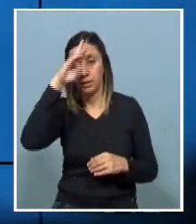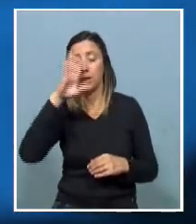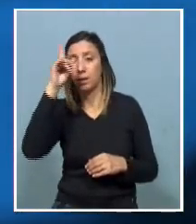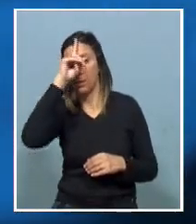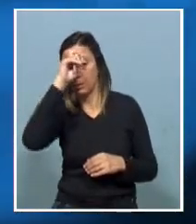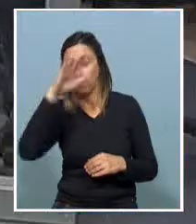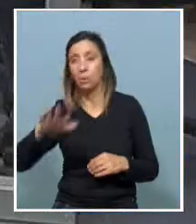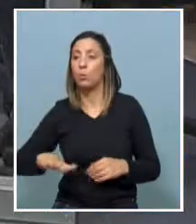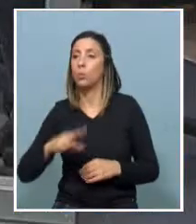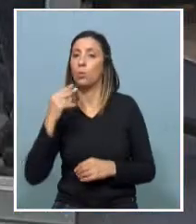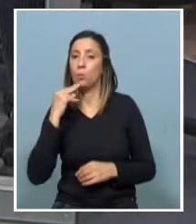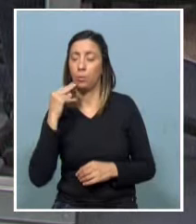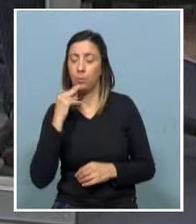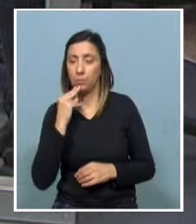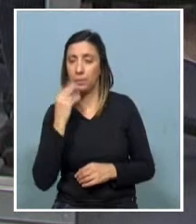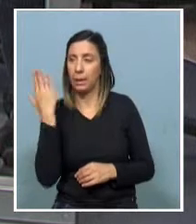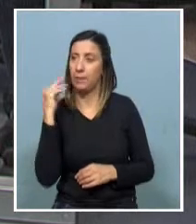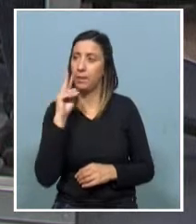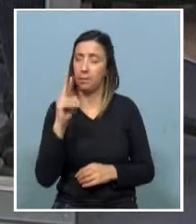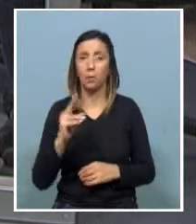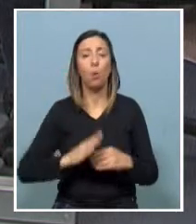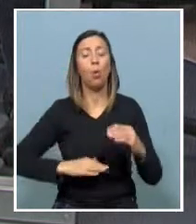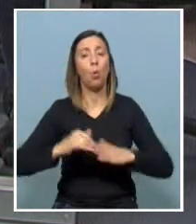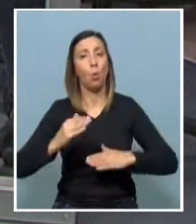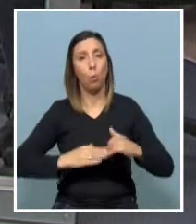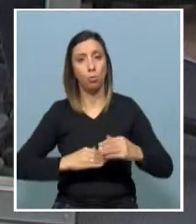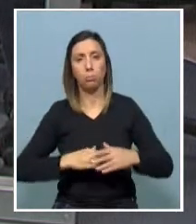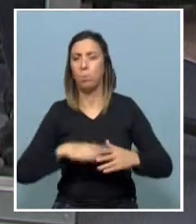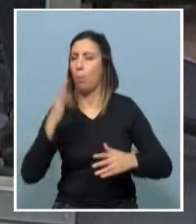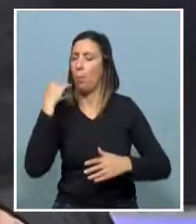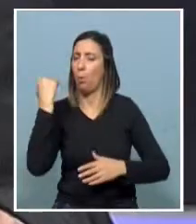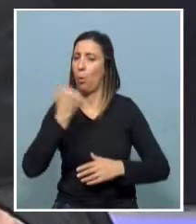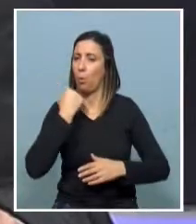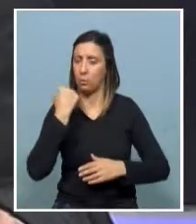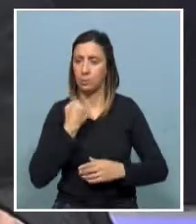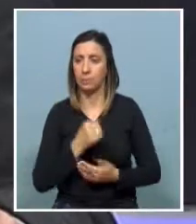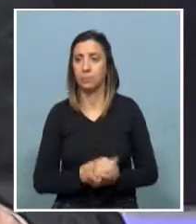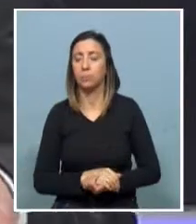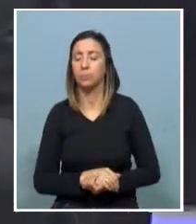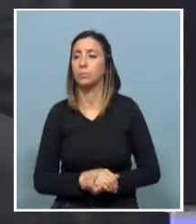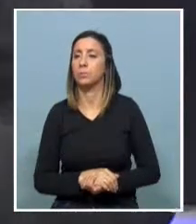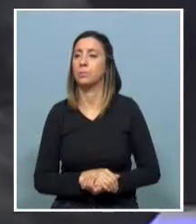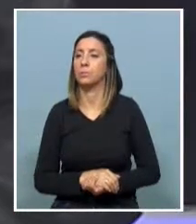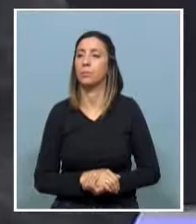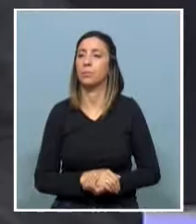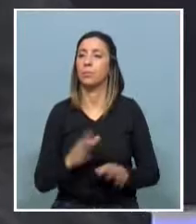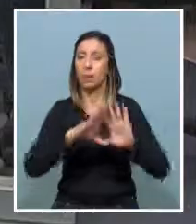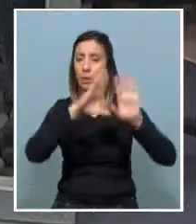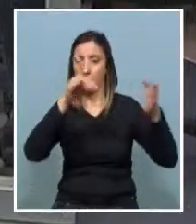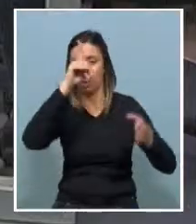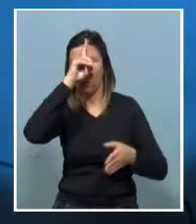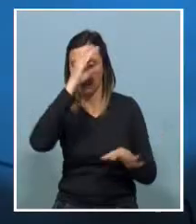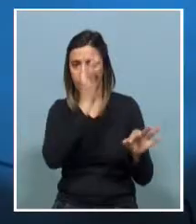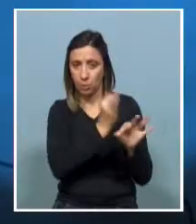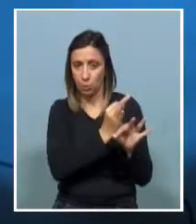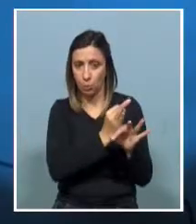hospital de Villa Mercedes, y recién veíamos una obra que va a ser muy emblemática, nada más y nada menos, que lo que es el hospital escuela,